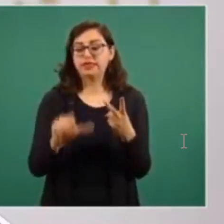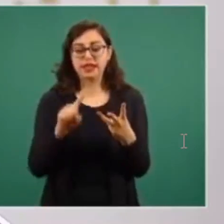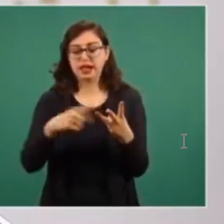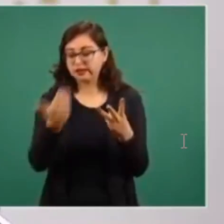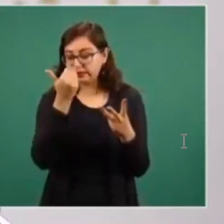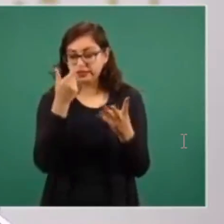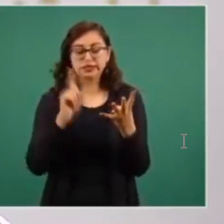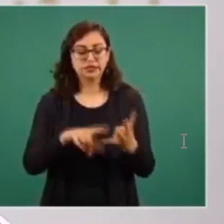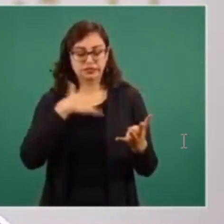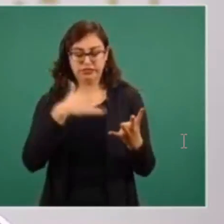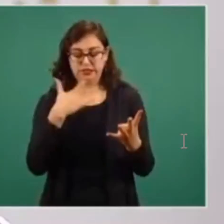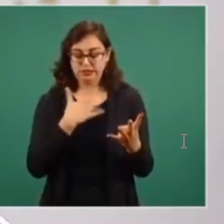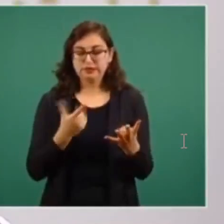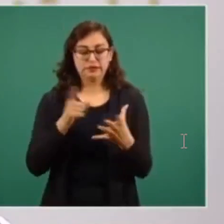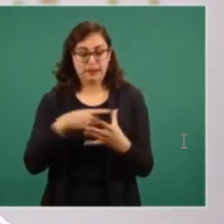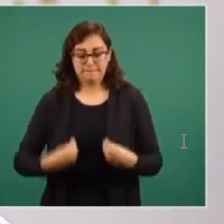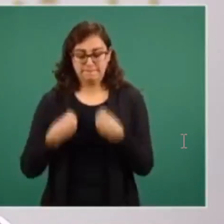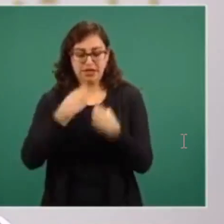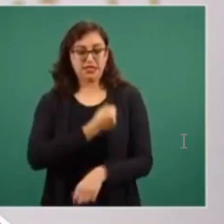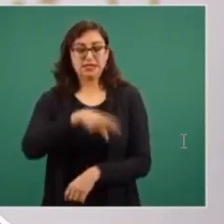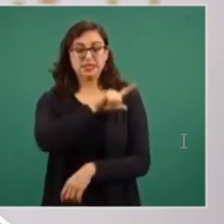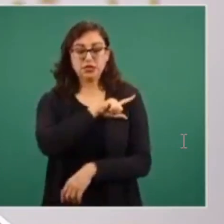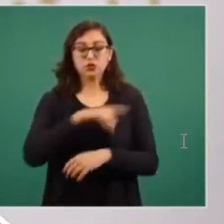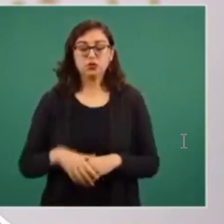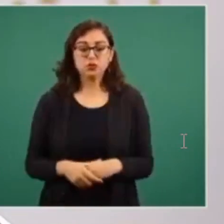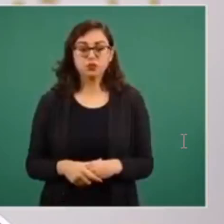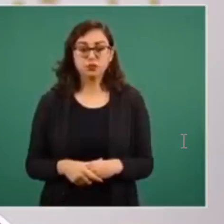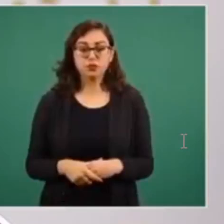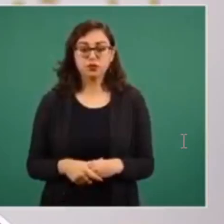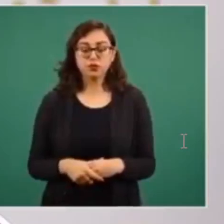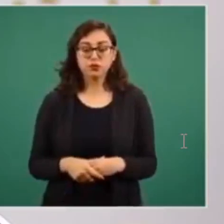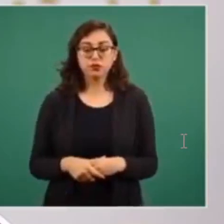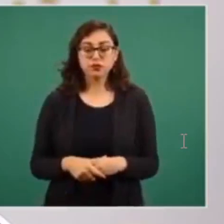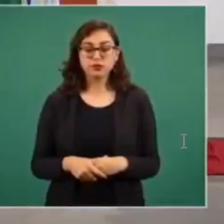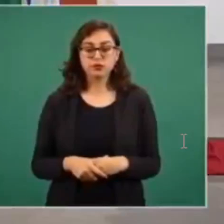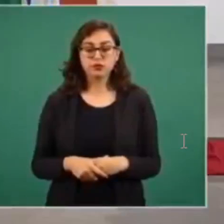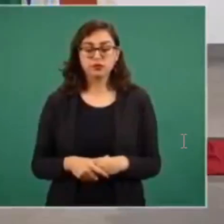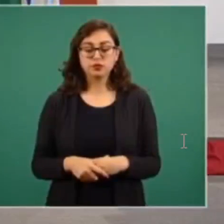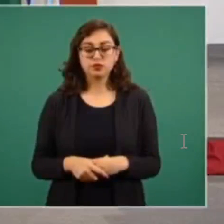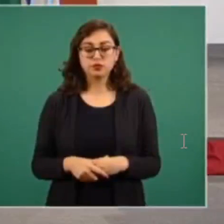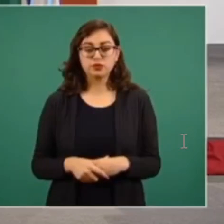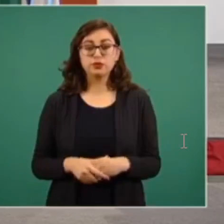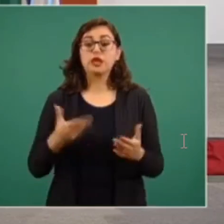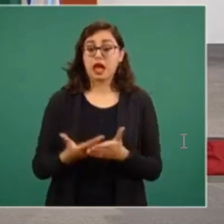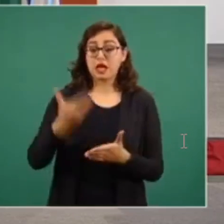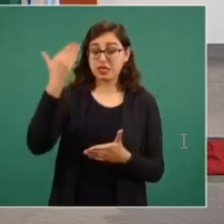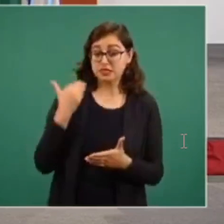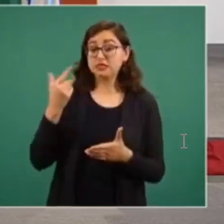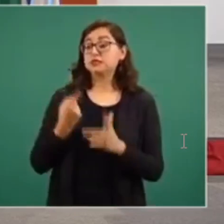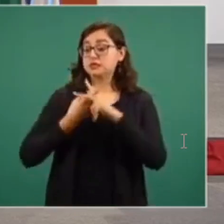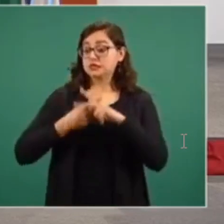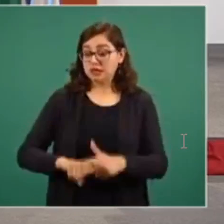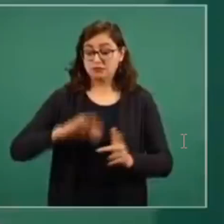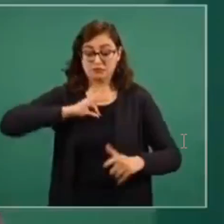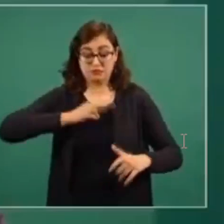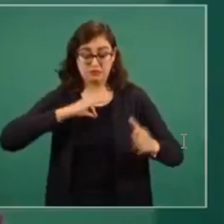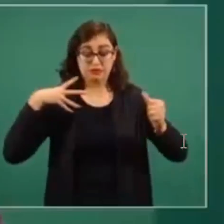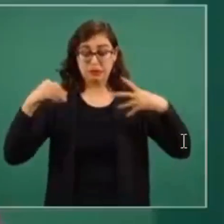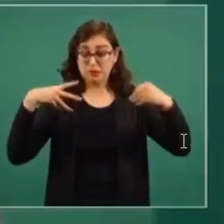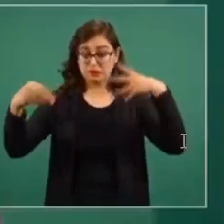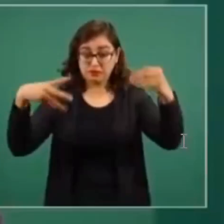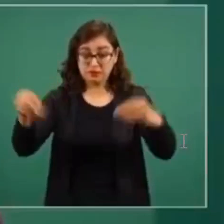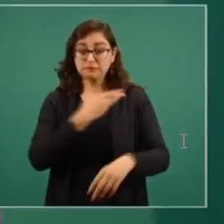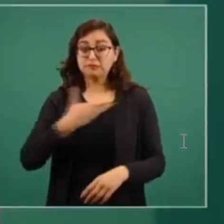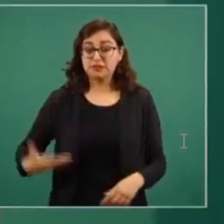salud emocional, vida saludable. Se ha insistido desde que inició la pandemia por parte del señor presidente, por parte de la Secretaría de Salud, que